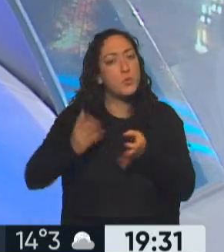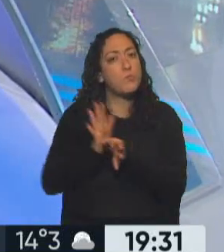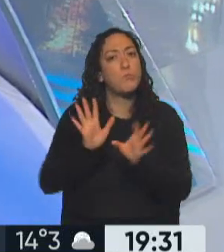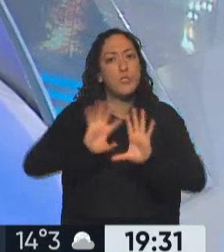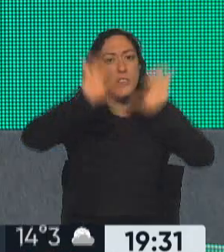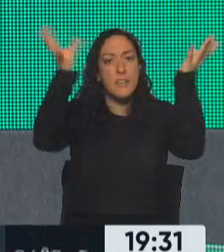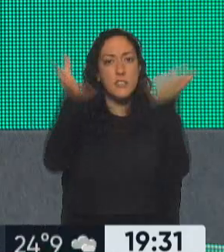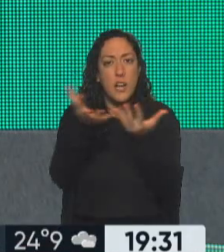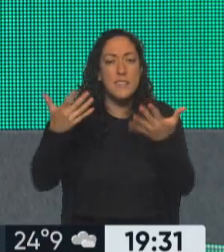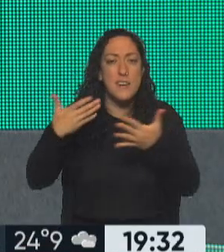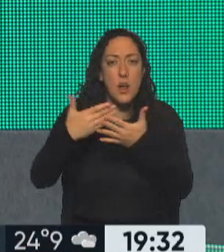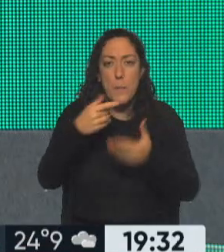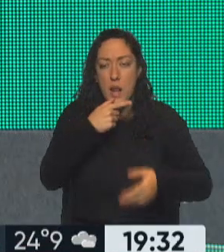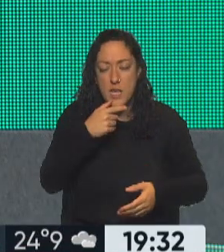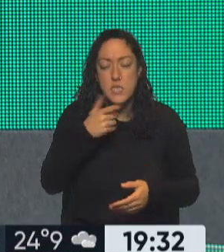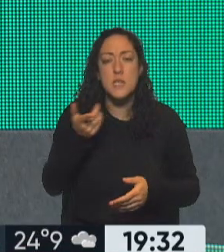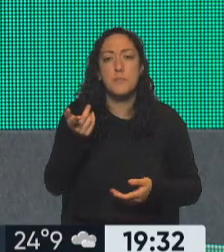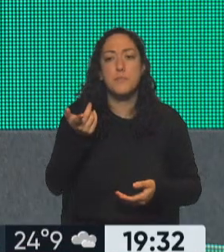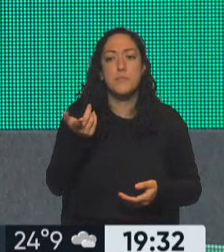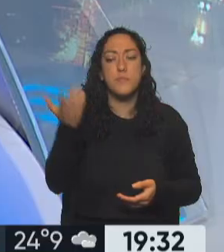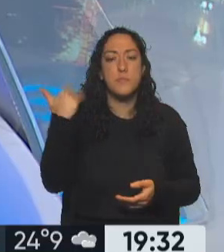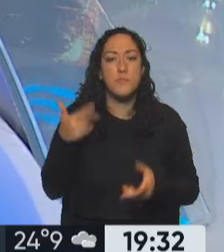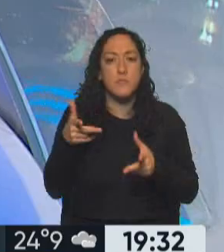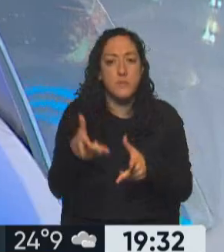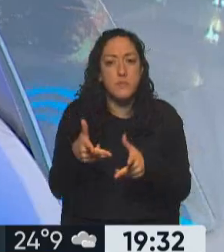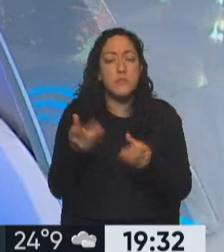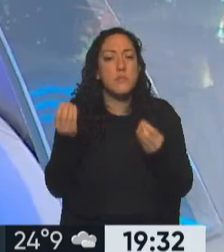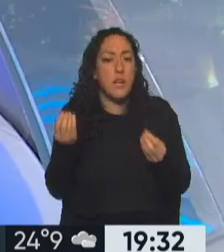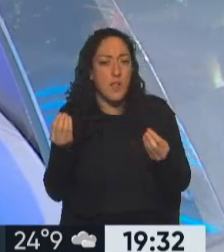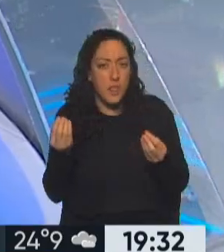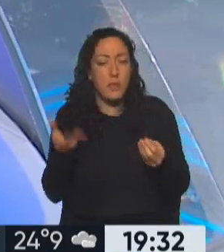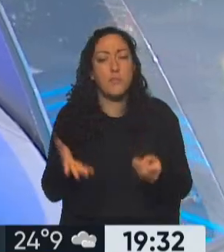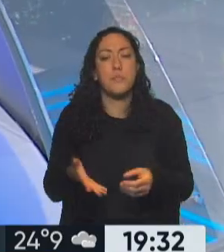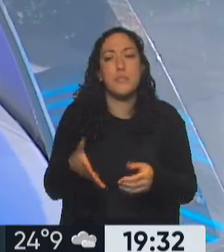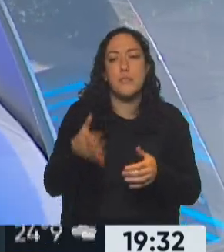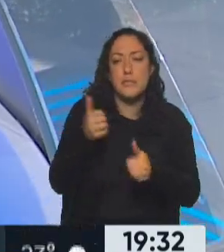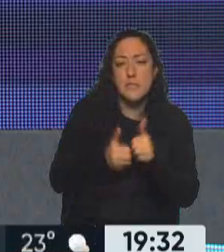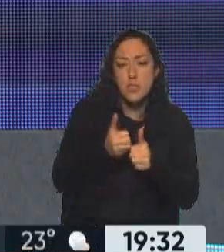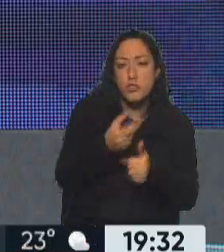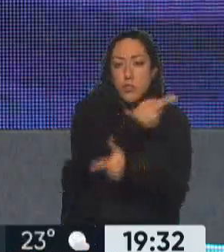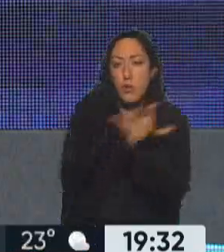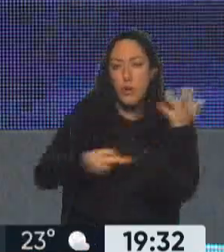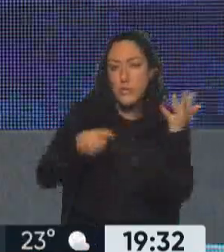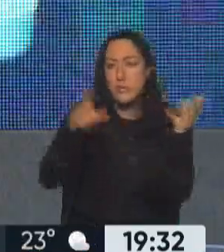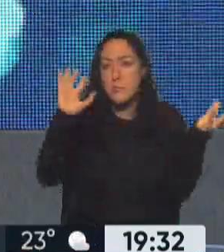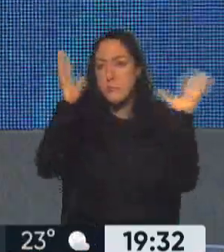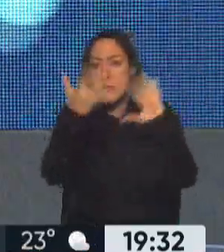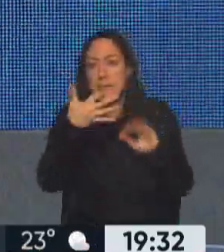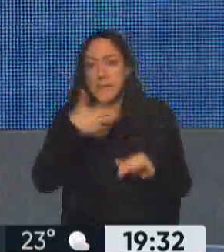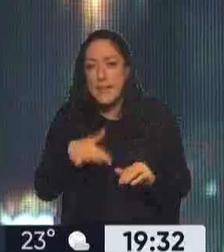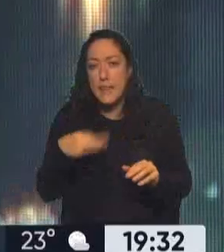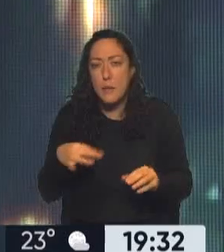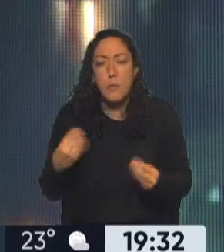y más cercano, pero estuvimos leyéndote las razones para entender estas historias de Milei. ¿Qué hay que entender de